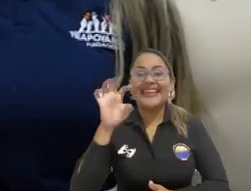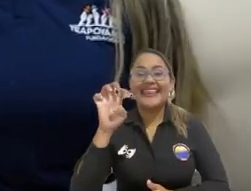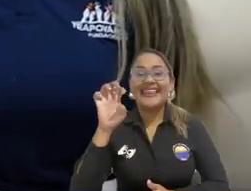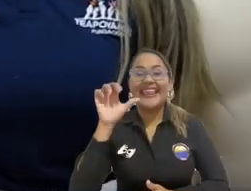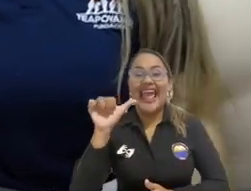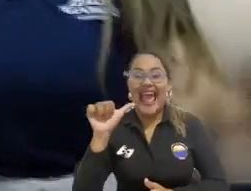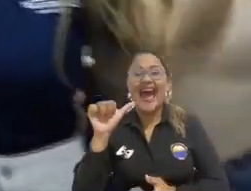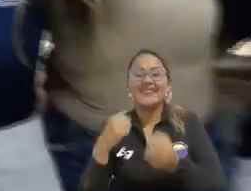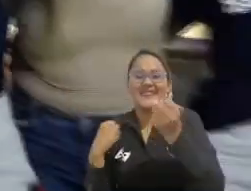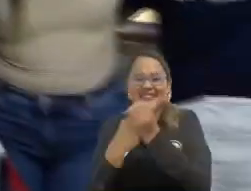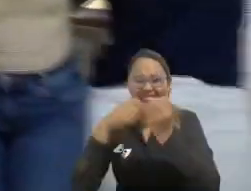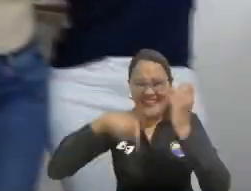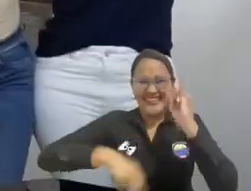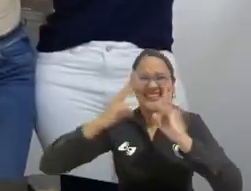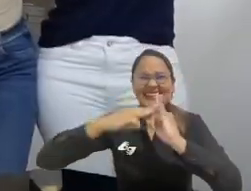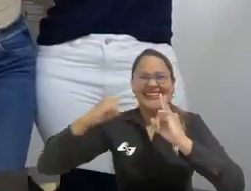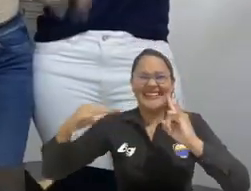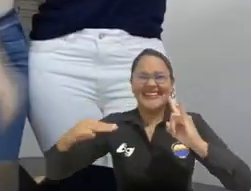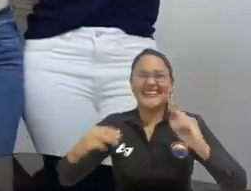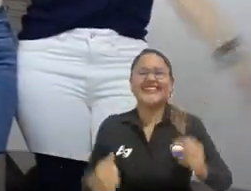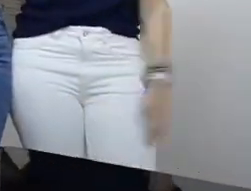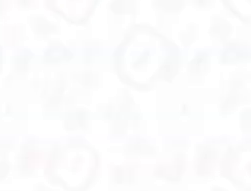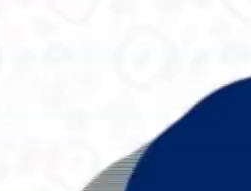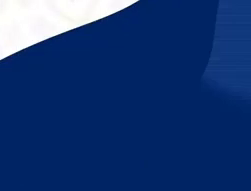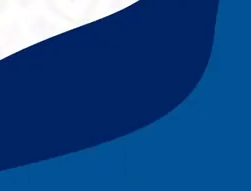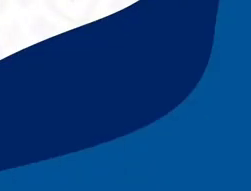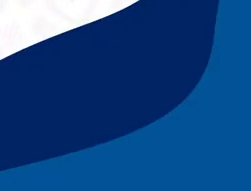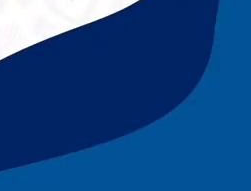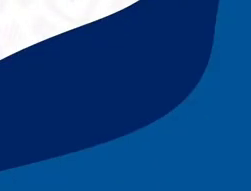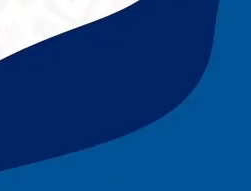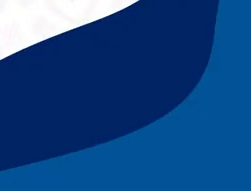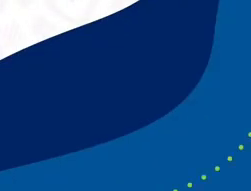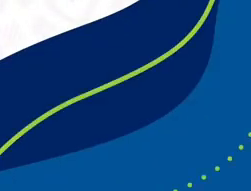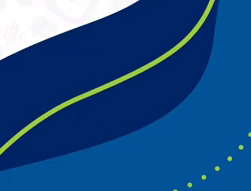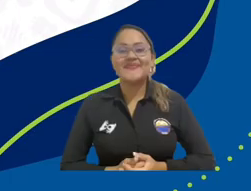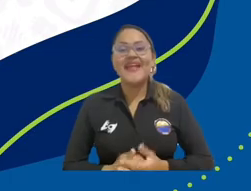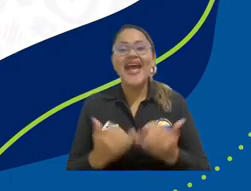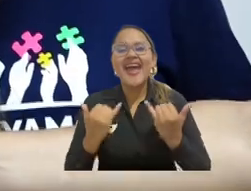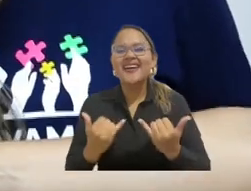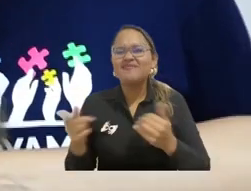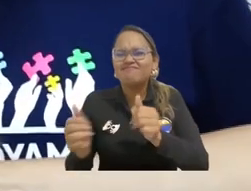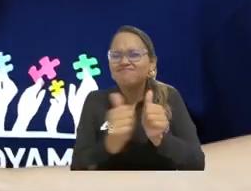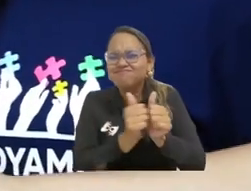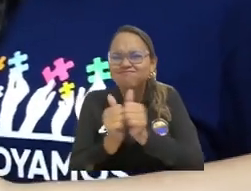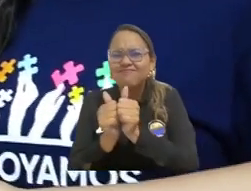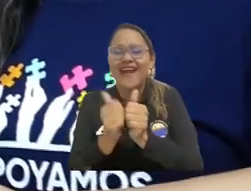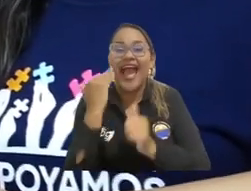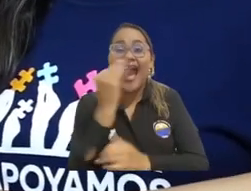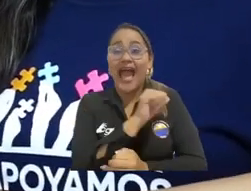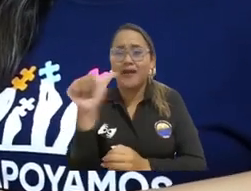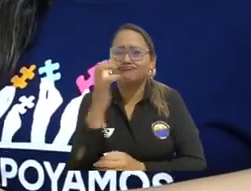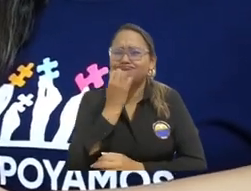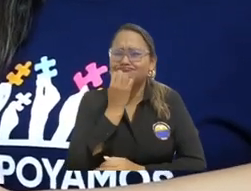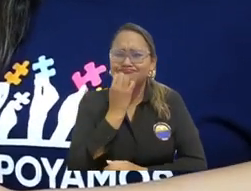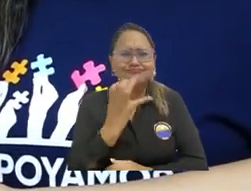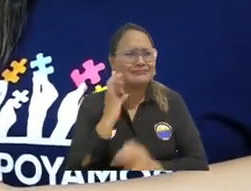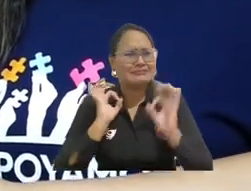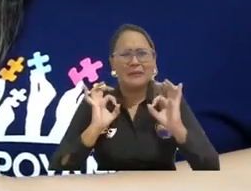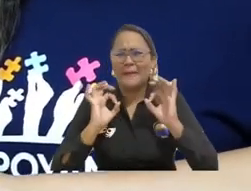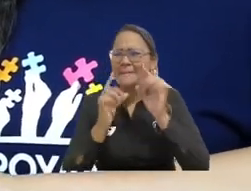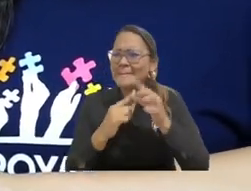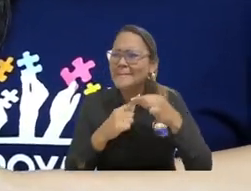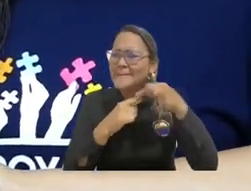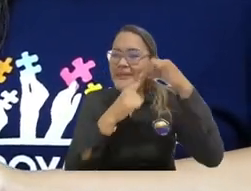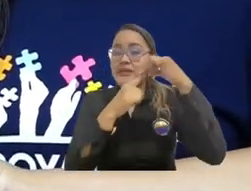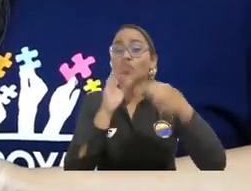desde Unimagdalena. ¡Te apoyamos! Muy bien. Nos encontramos con este grupo de mujeres maravillosas